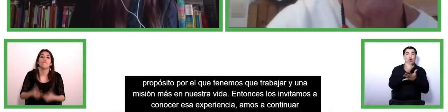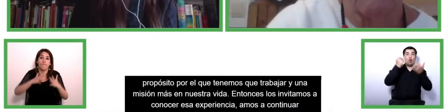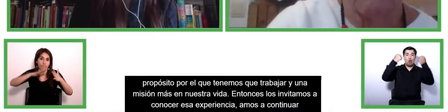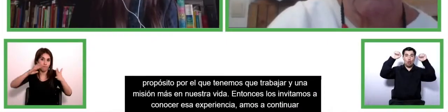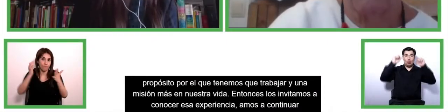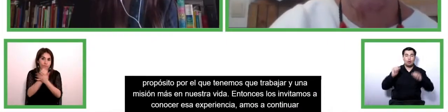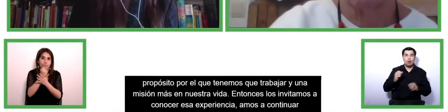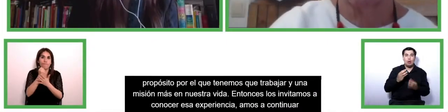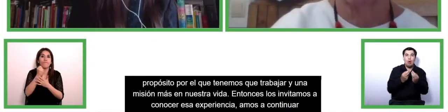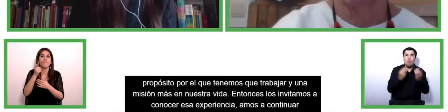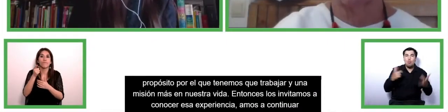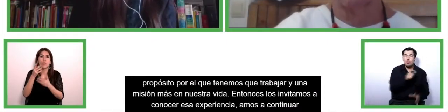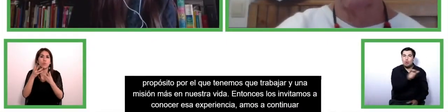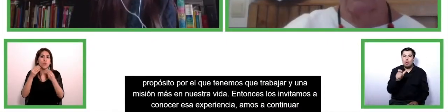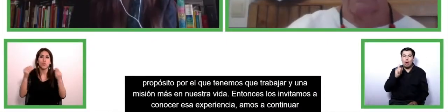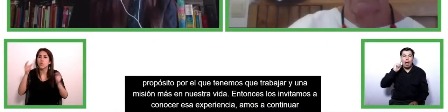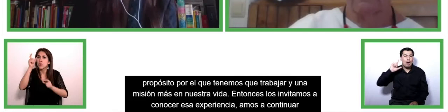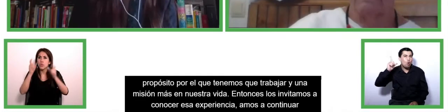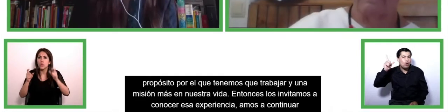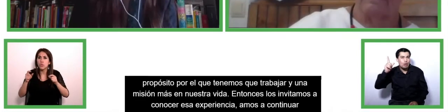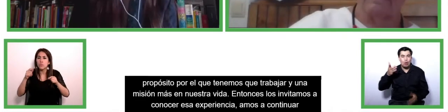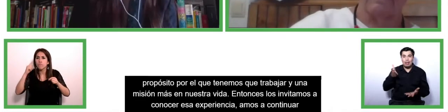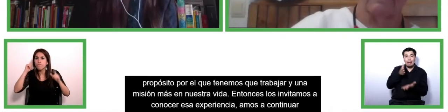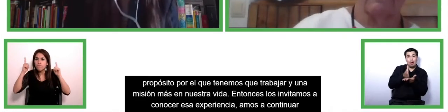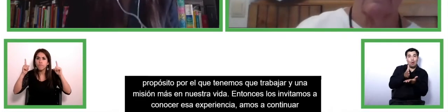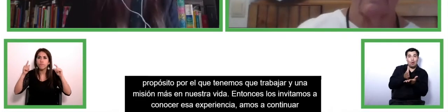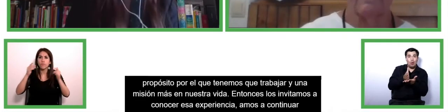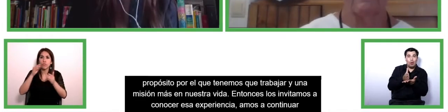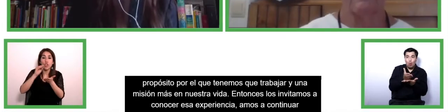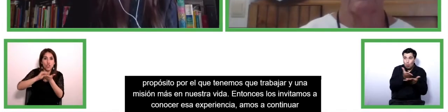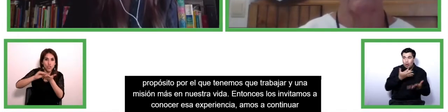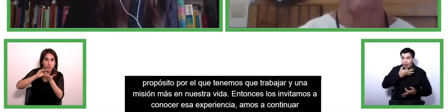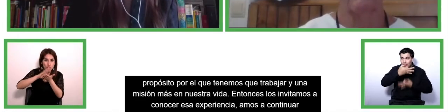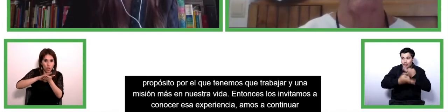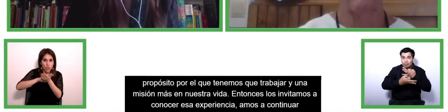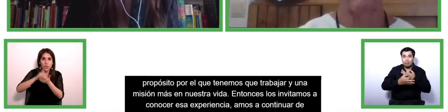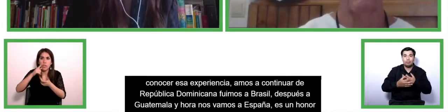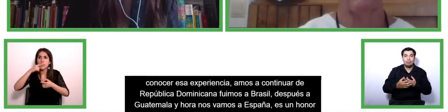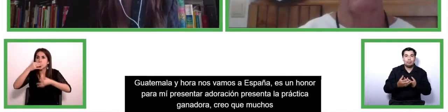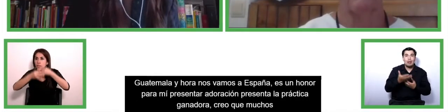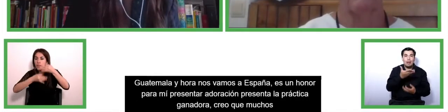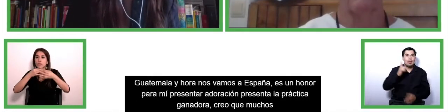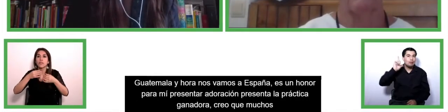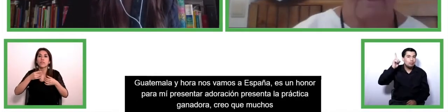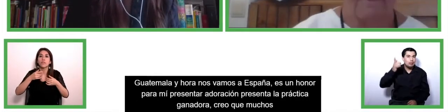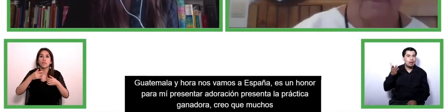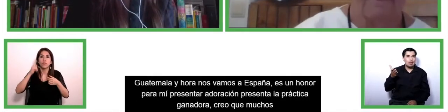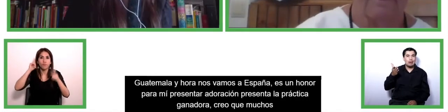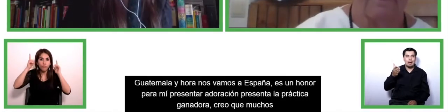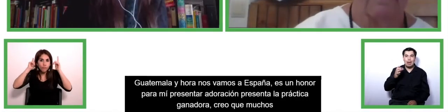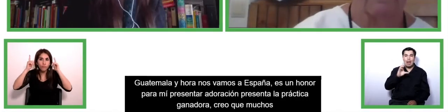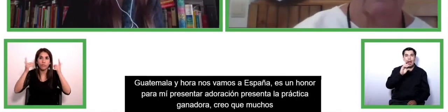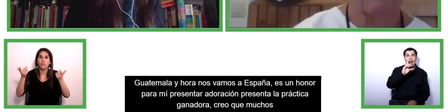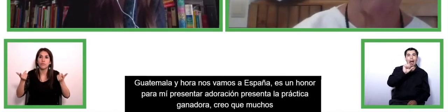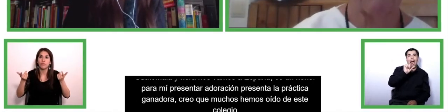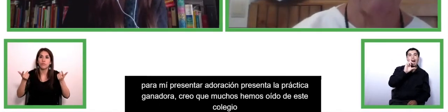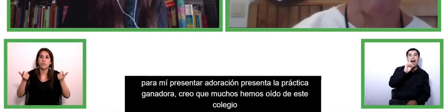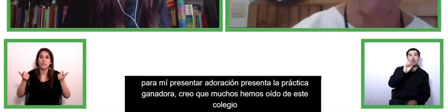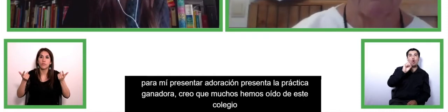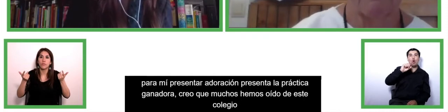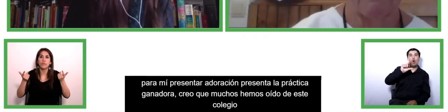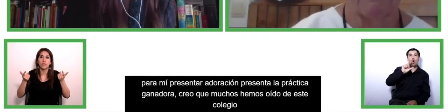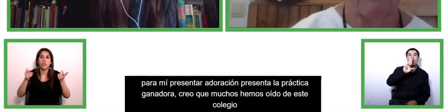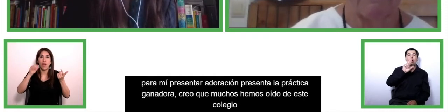oído de este colegio y han oído de lo que está pasando allí. Adoración Juárez es